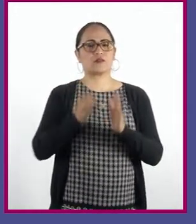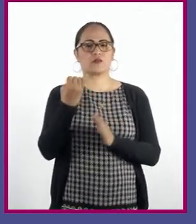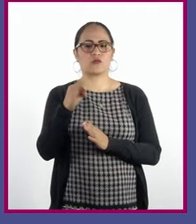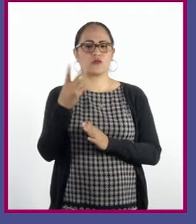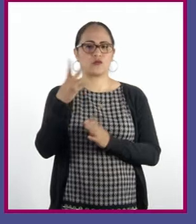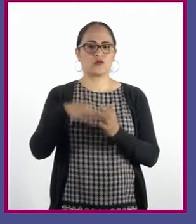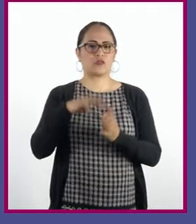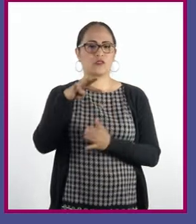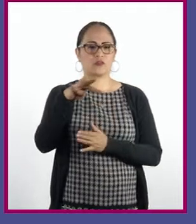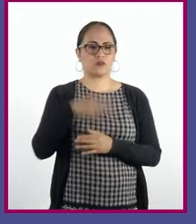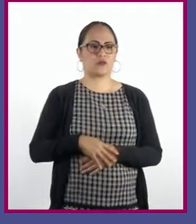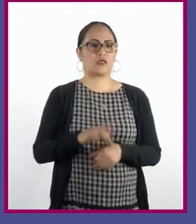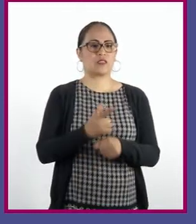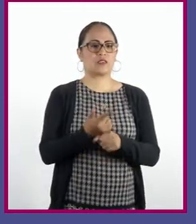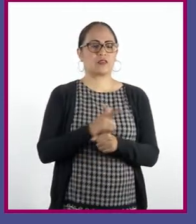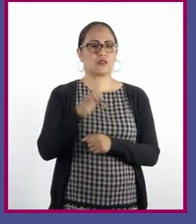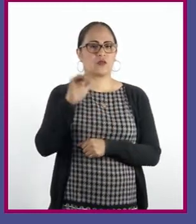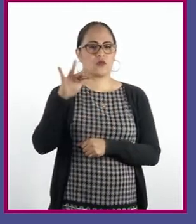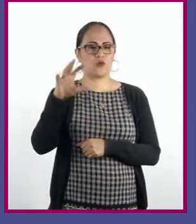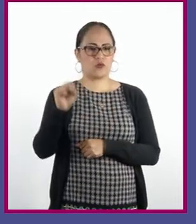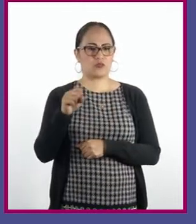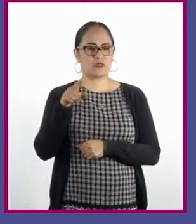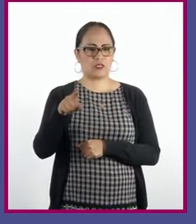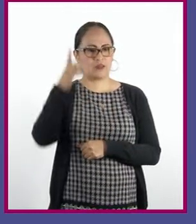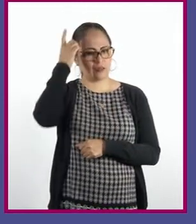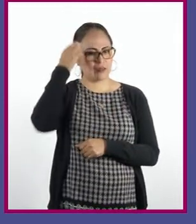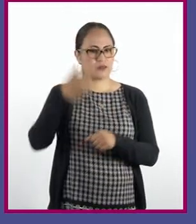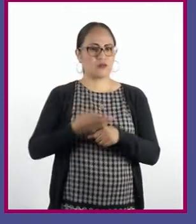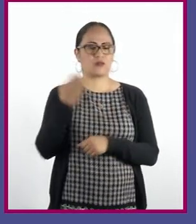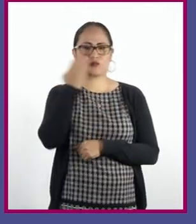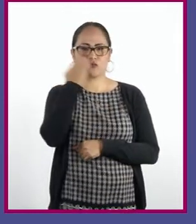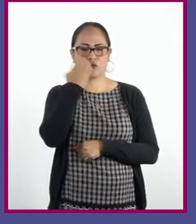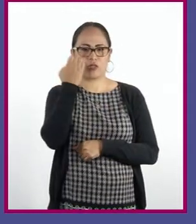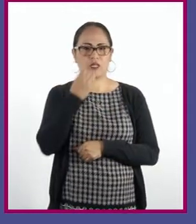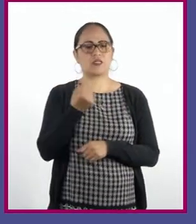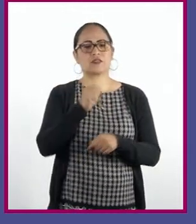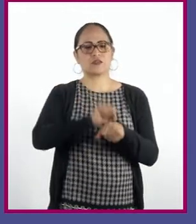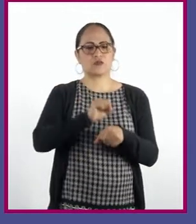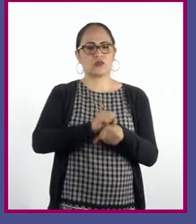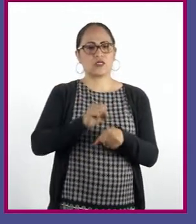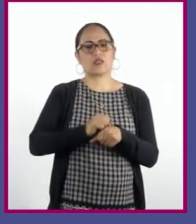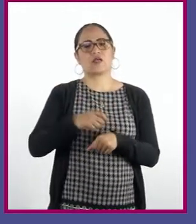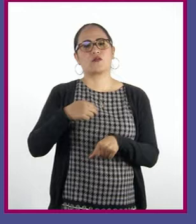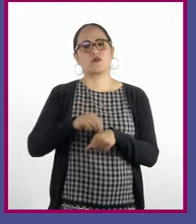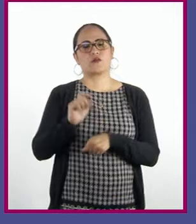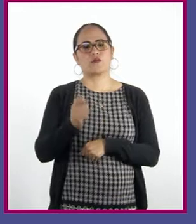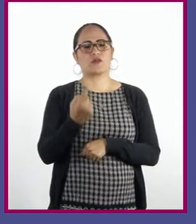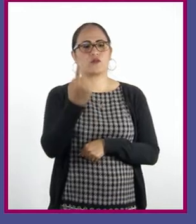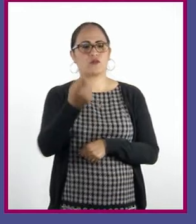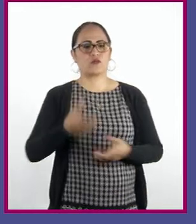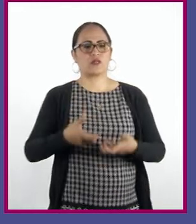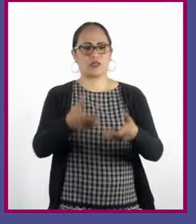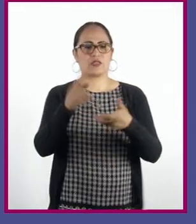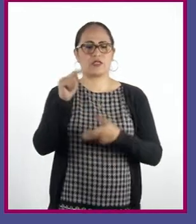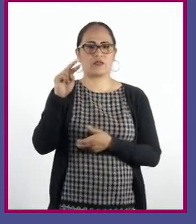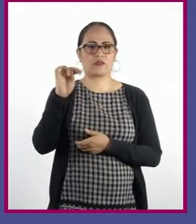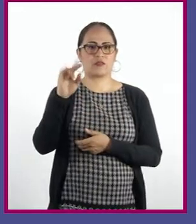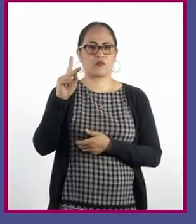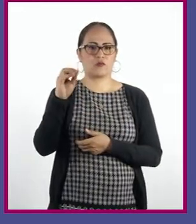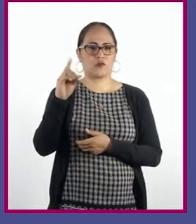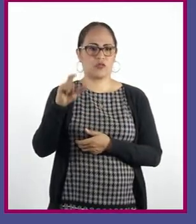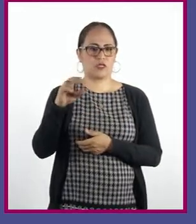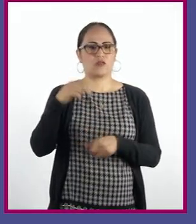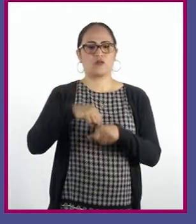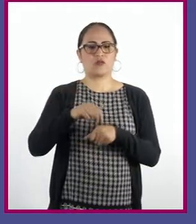Licenciado Luis Castro Lepe, director de la Escuela Secundaria General número 21. calle Trípoli, número 214,